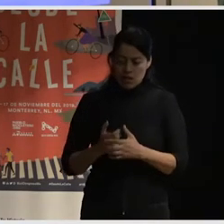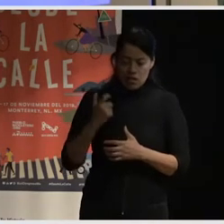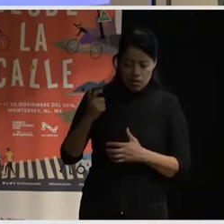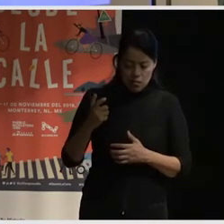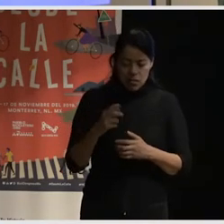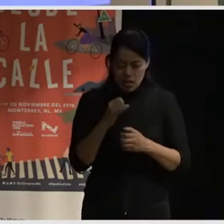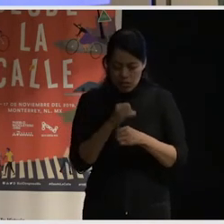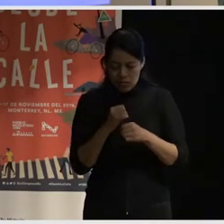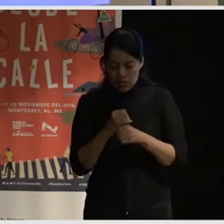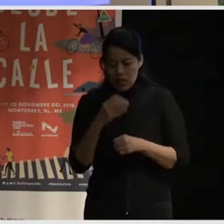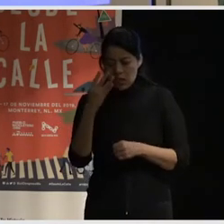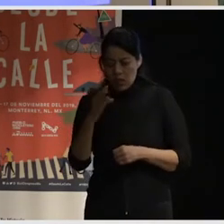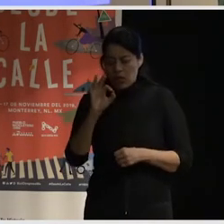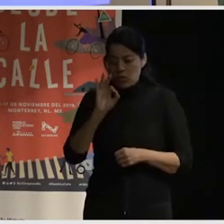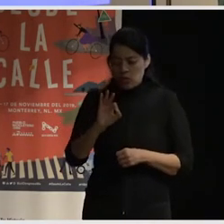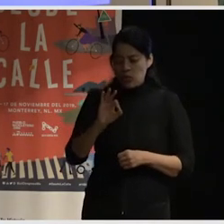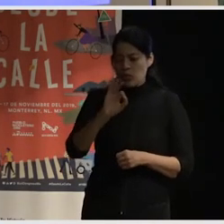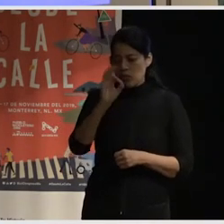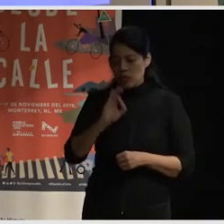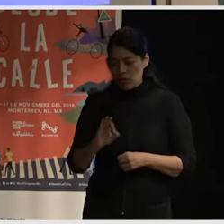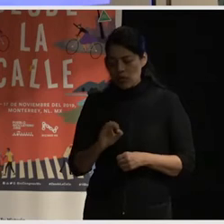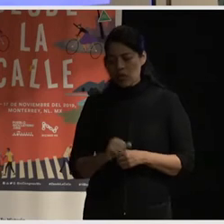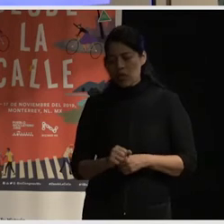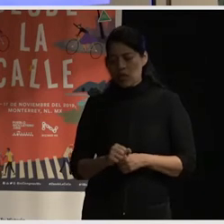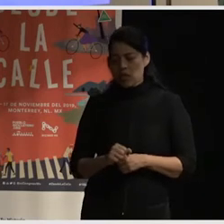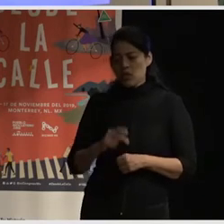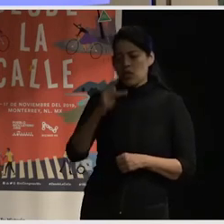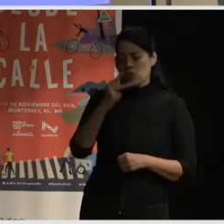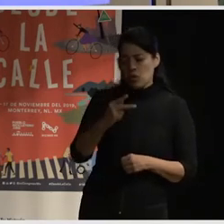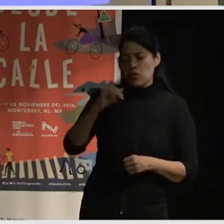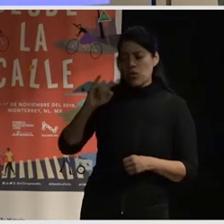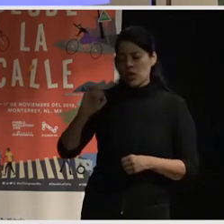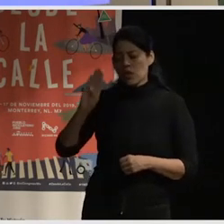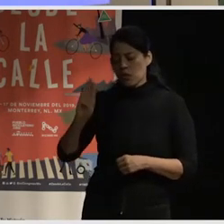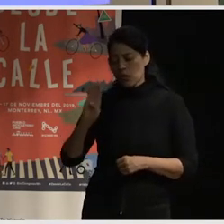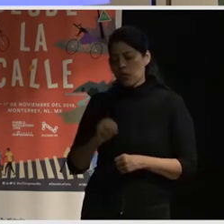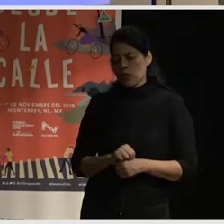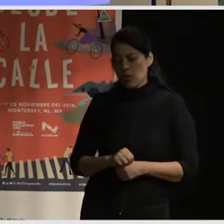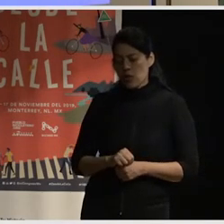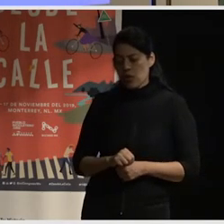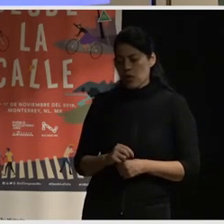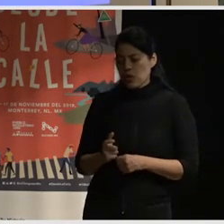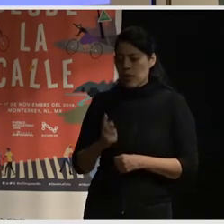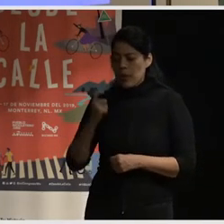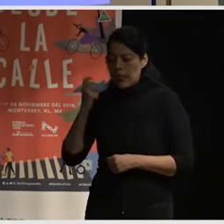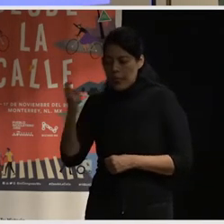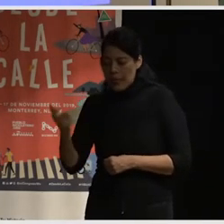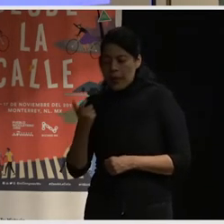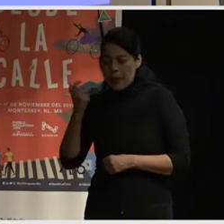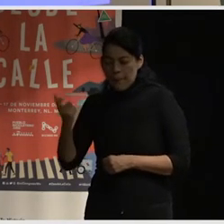uno de los de los actores a los cuales debemos de hacerle frente en un ambiente que